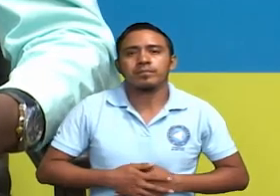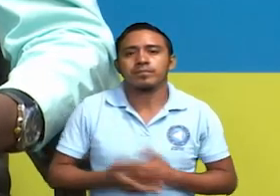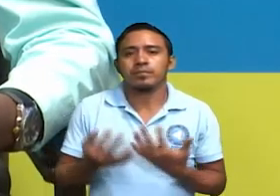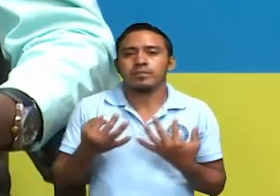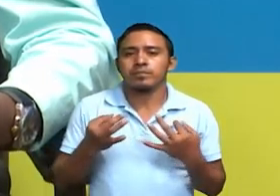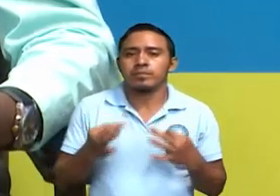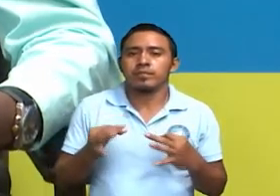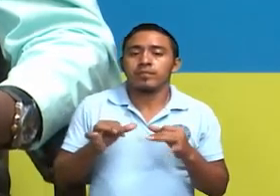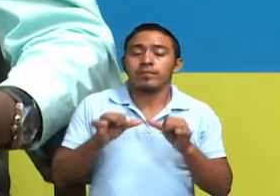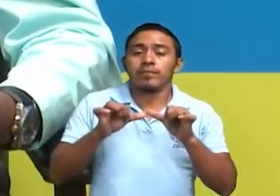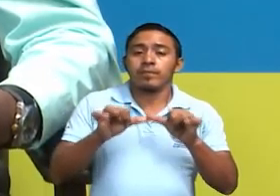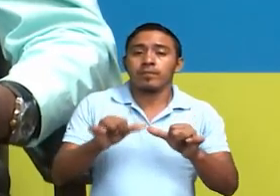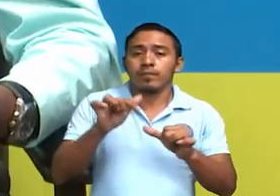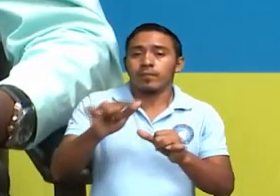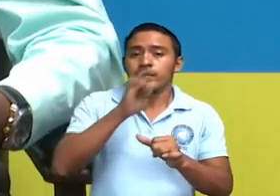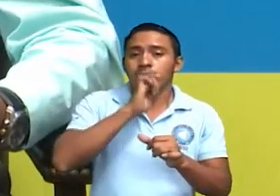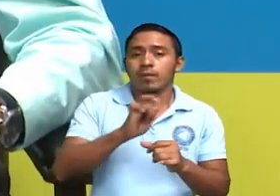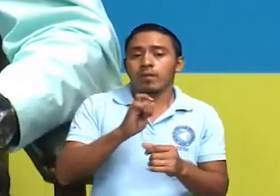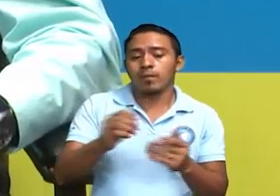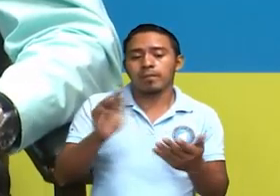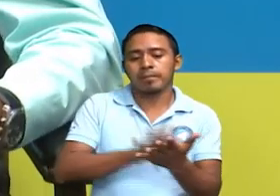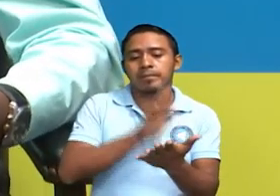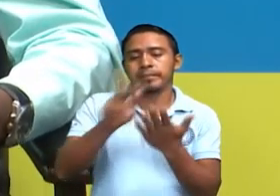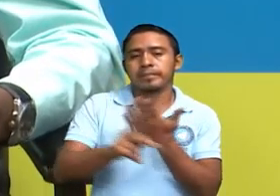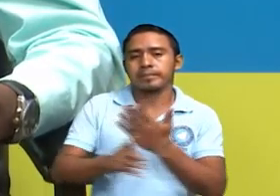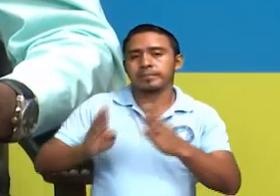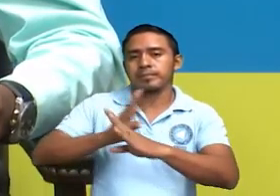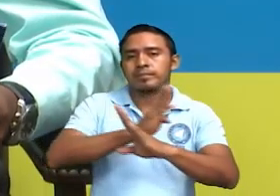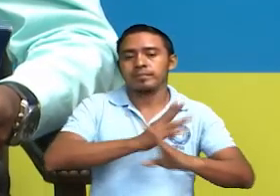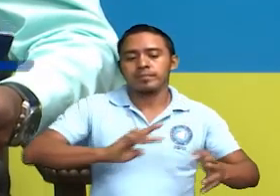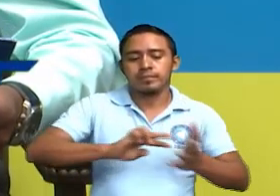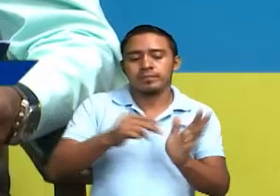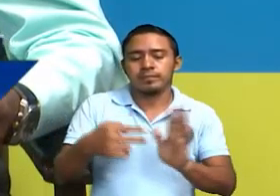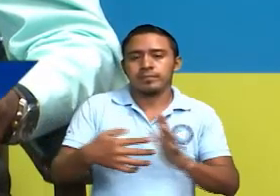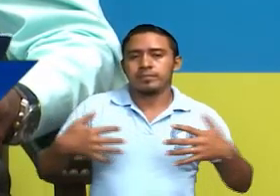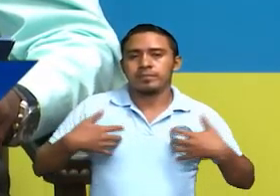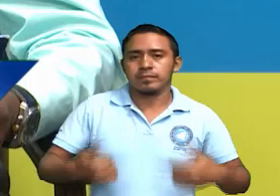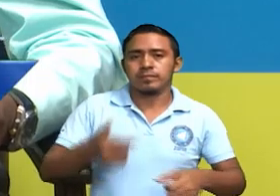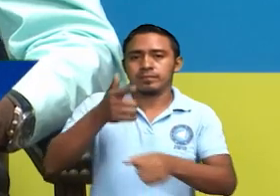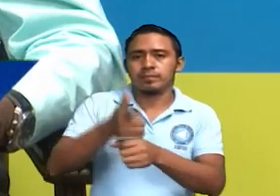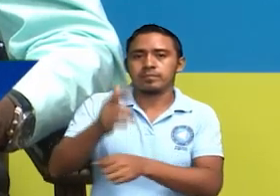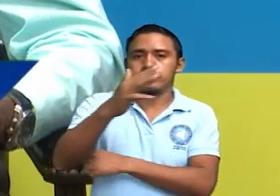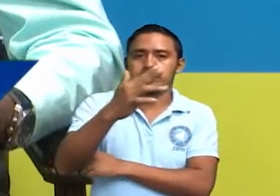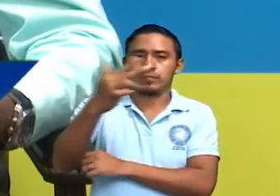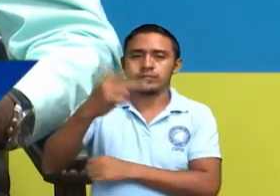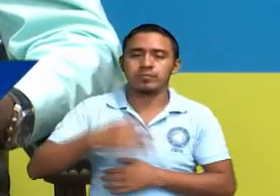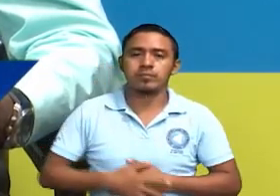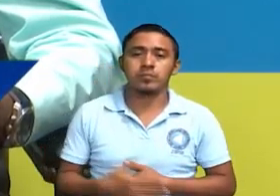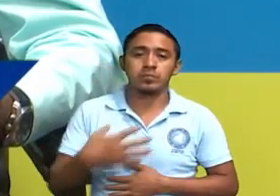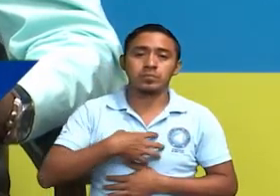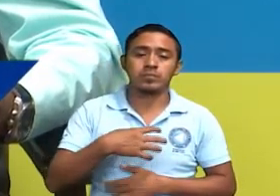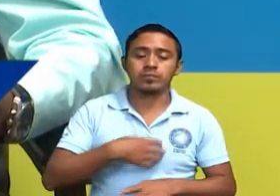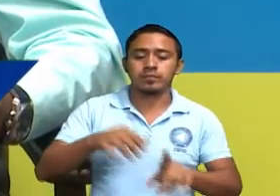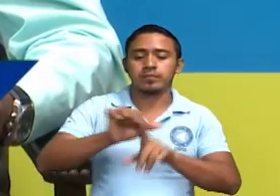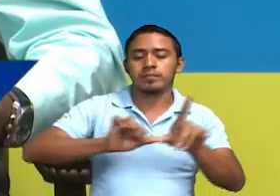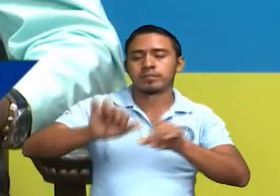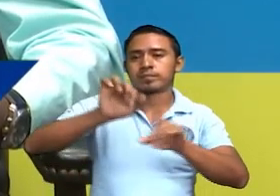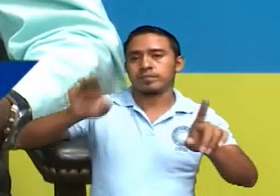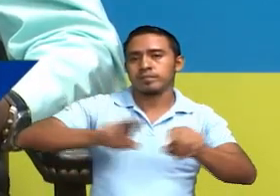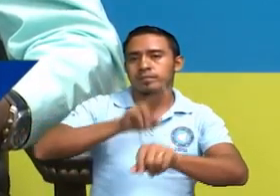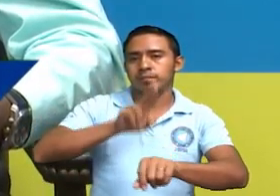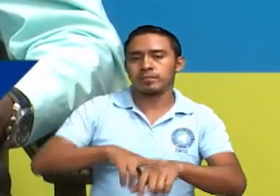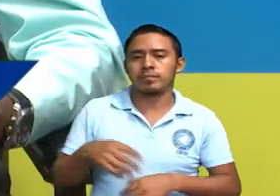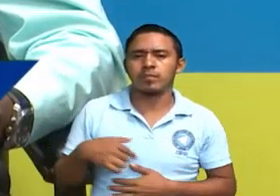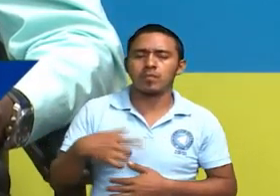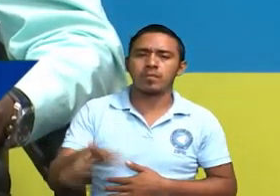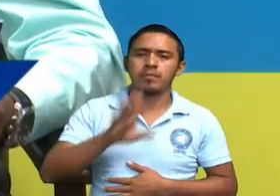Estamos de regreso en su gustado programa Prevenir de Salud a través de la frecuencia del canal 98, el canal parlamentario, el canal de la Asamblea Nacional. Hoy